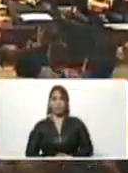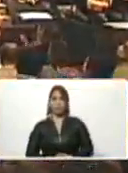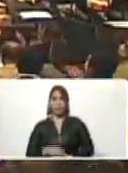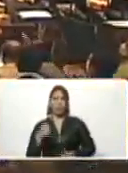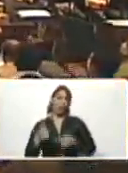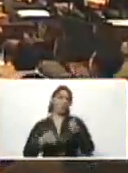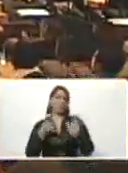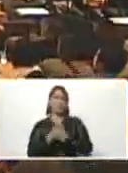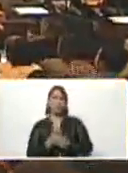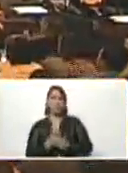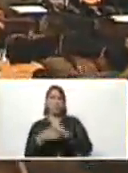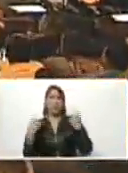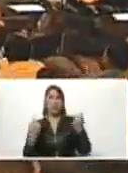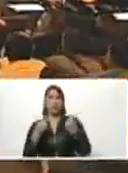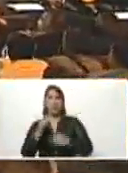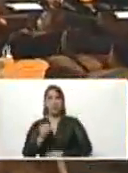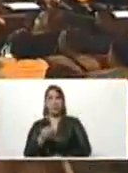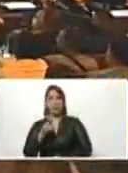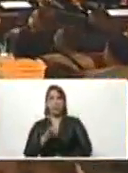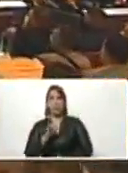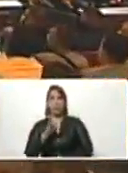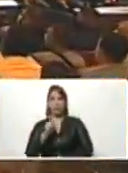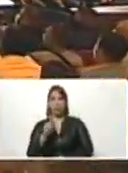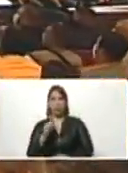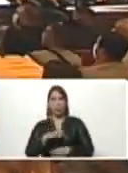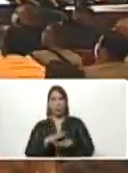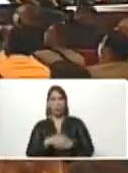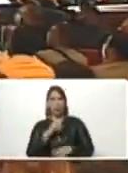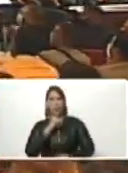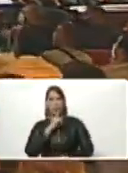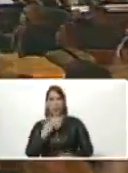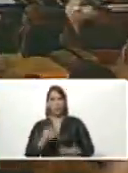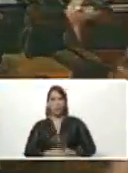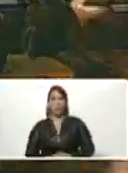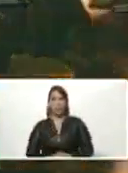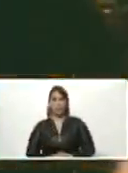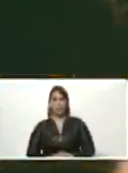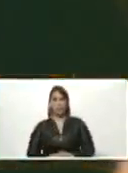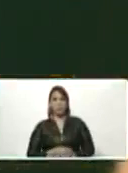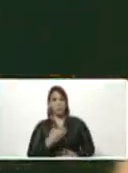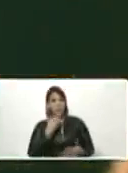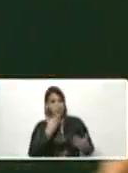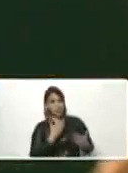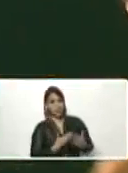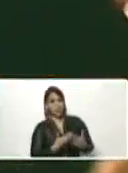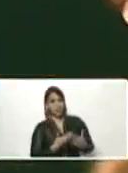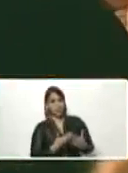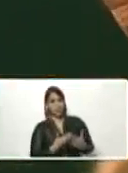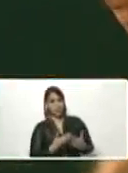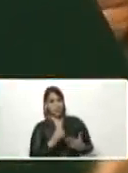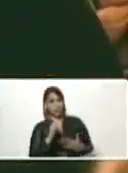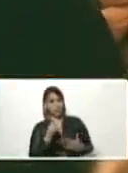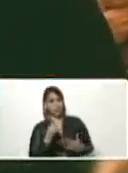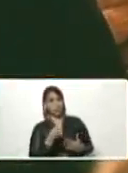campaña de Quito? ¿Por qué se llamó la campaña de Quito? Bueno, gracias. Primero que nada,